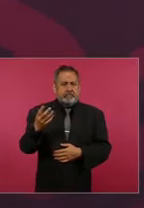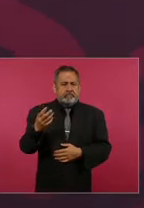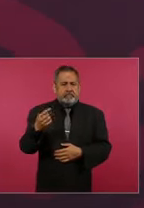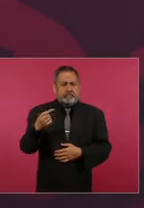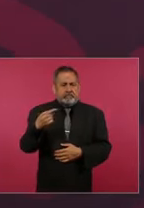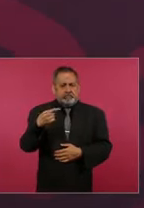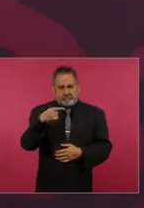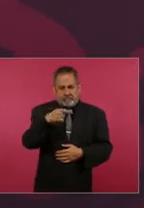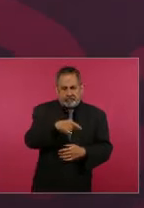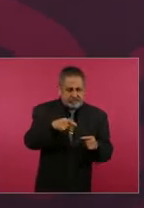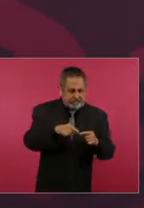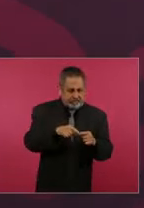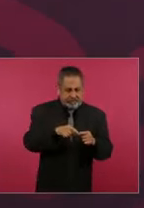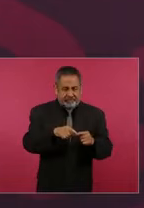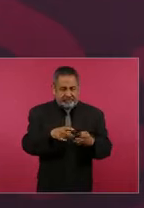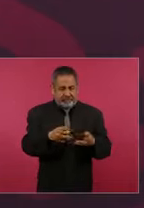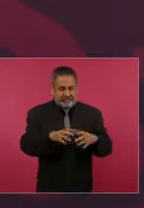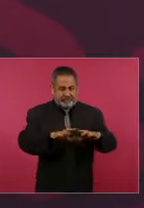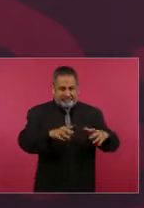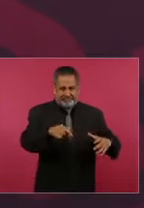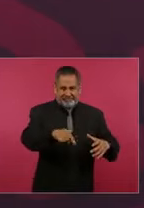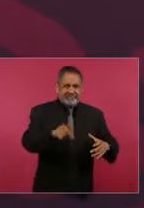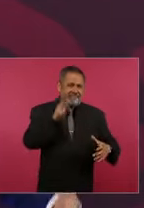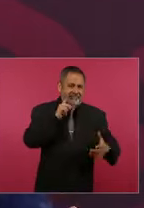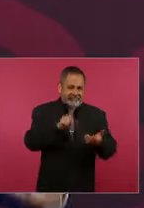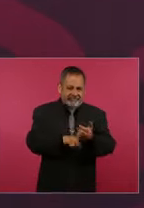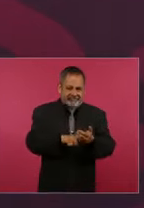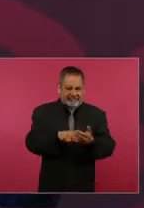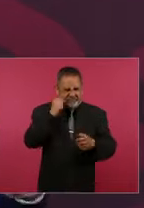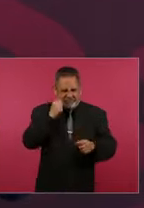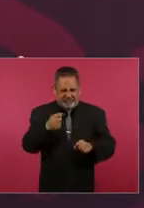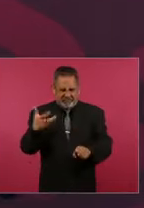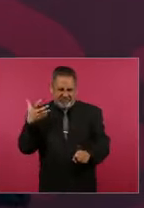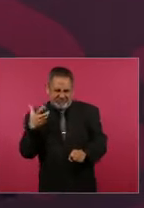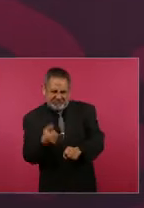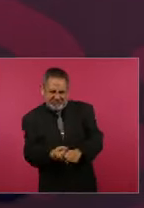le inyectaban nitrógeno a los pozos